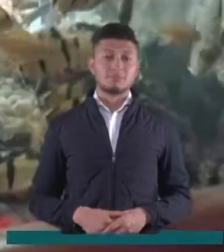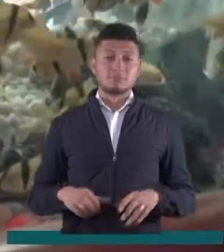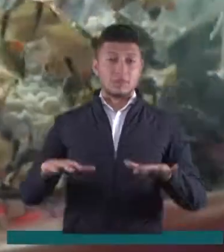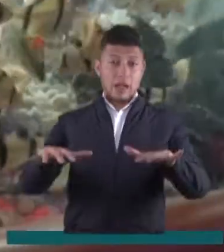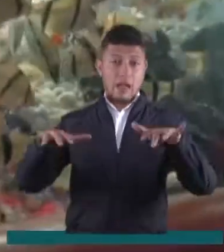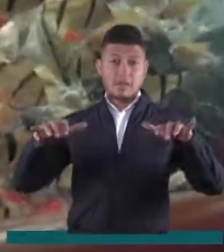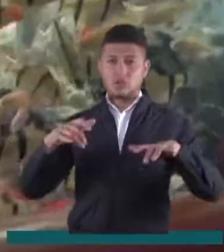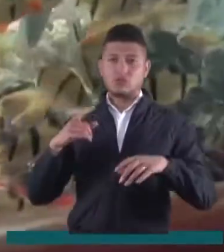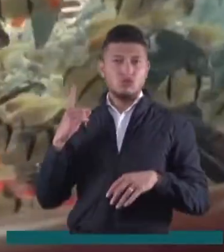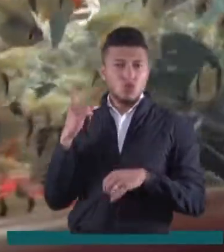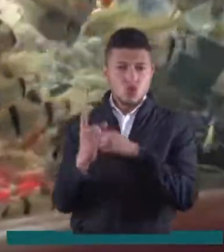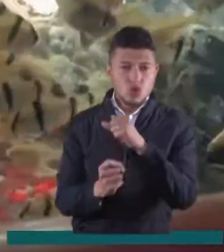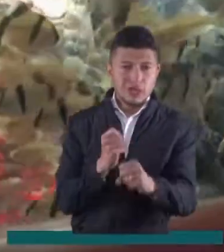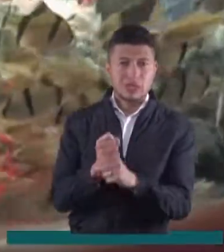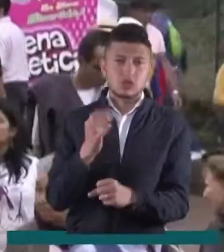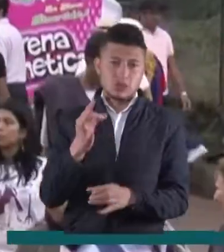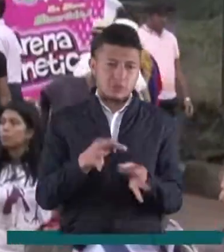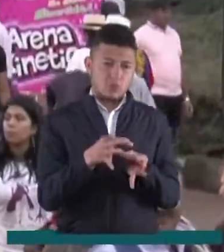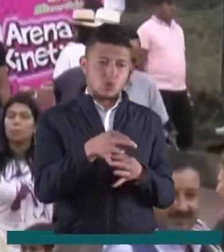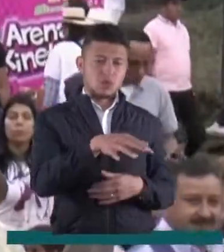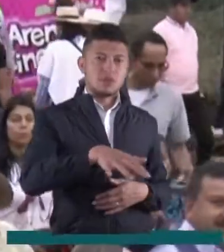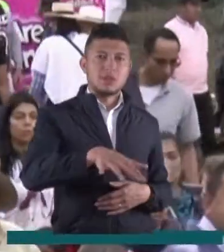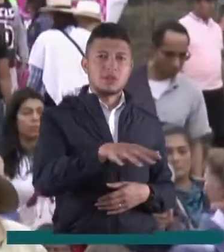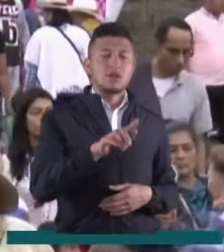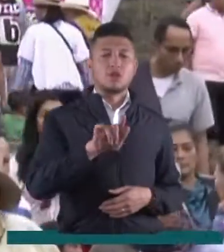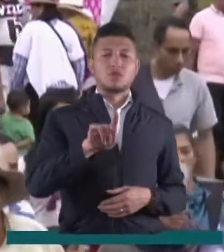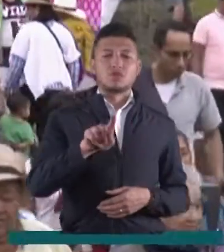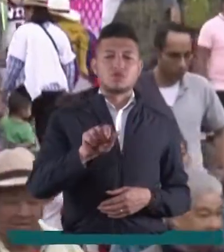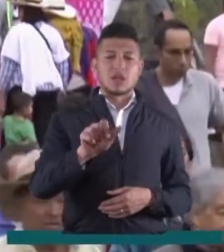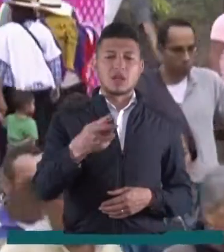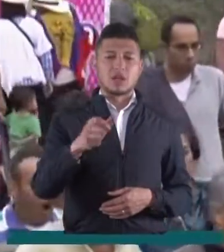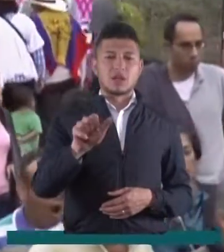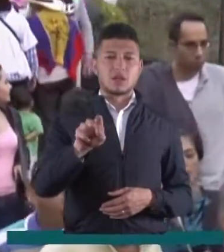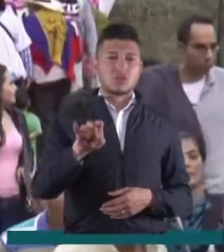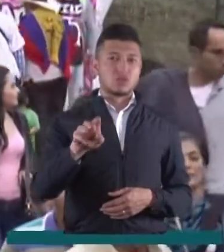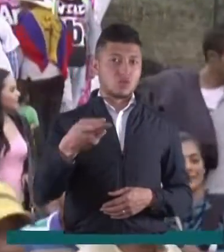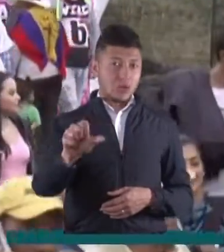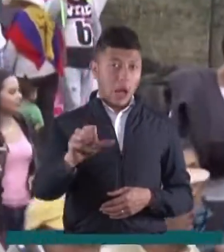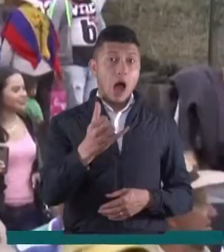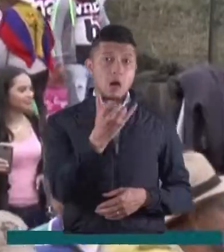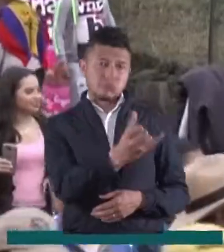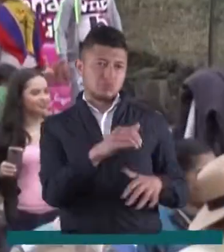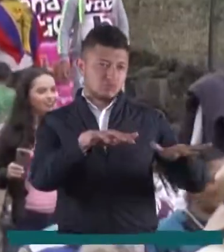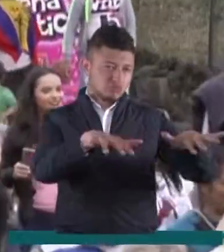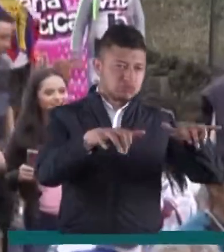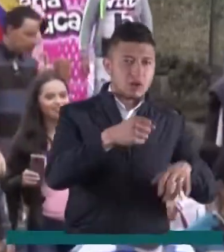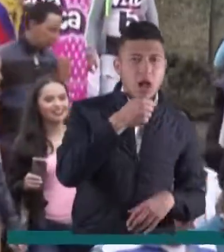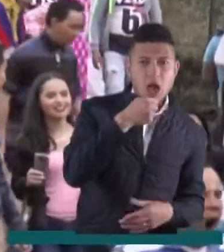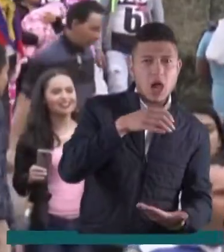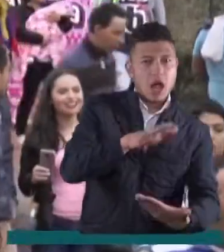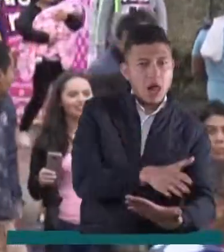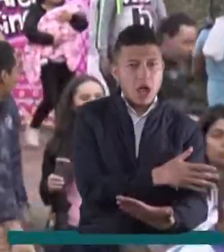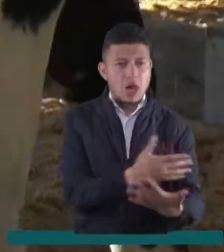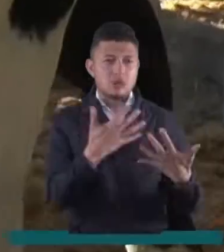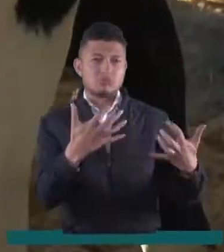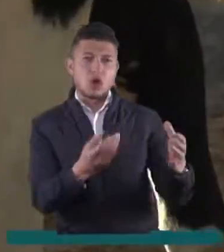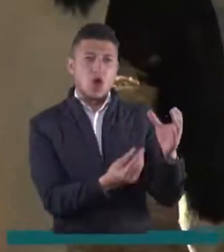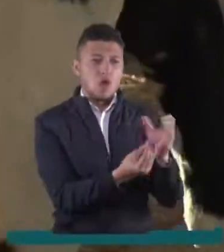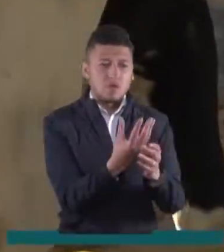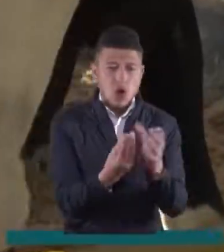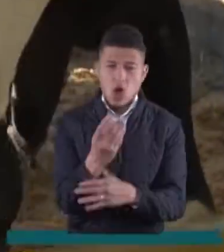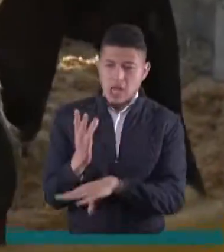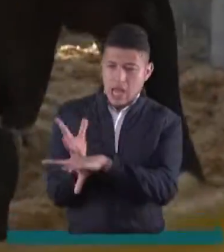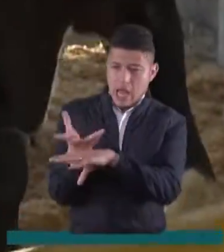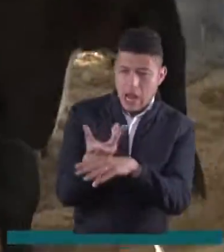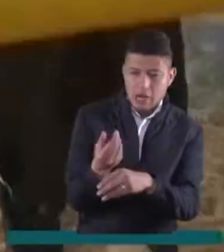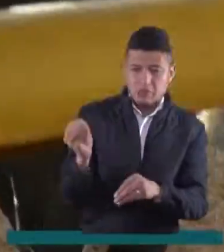El evento será como cada año en el municipio de Fusagasugá y contará con presentaciones culturales, conciertos, festival floral,